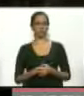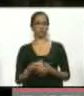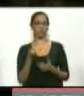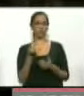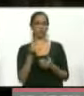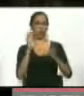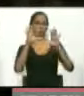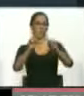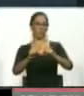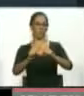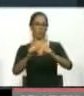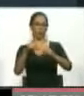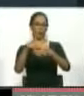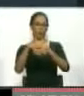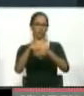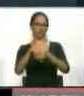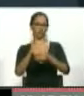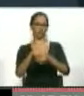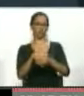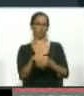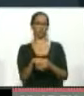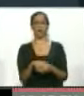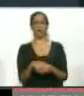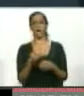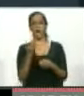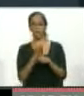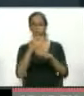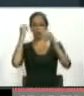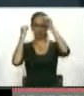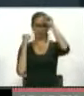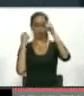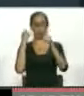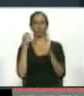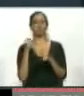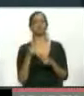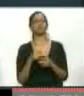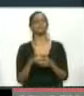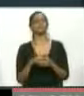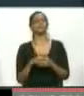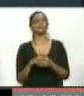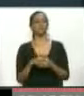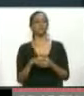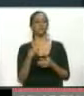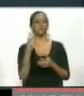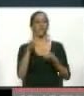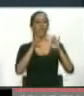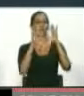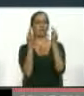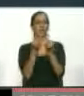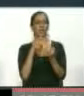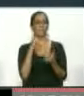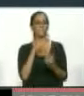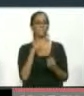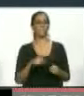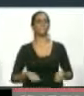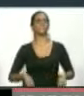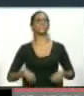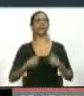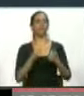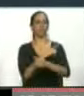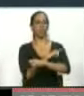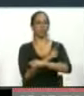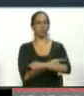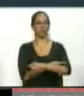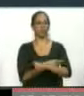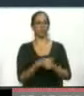devotos la ex congresista aseguró que los chats y los harlem dos de las familias políticas más poderosas